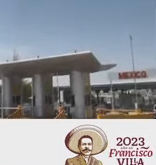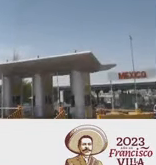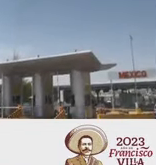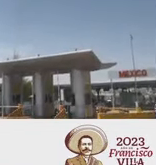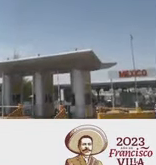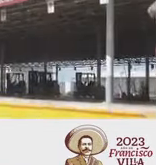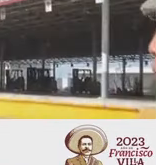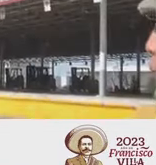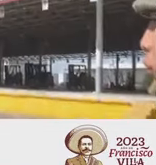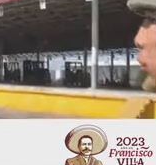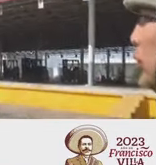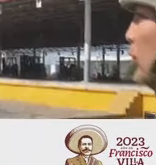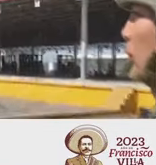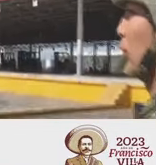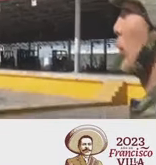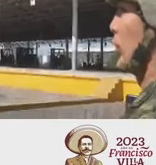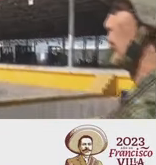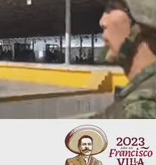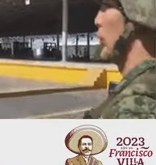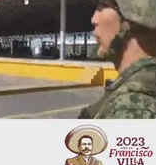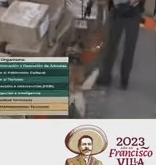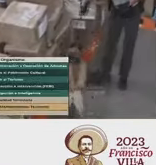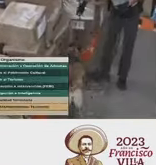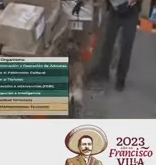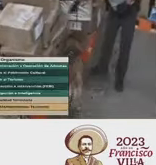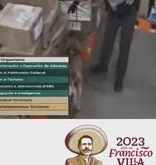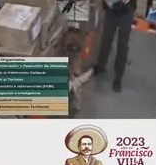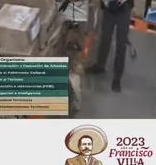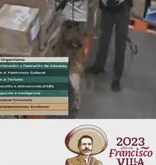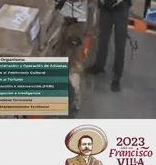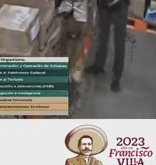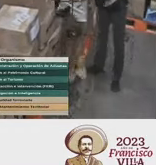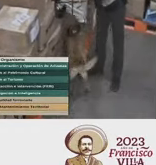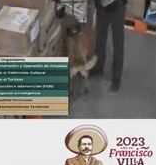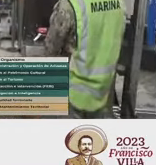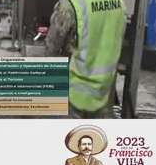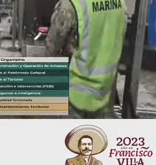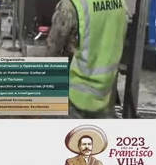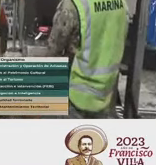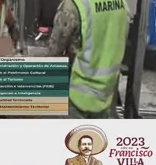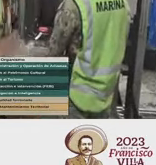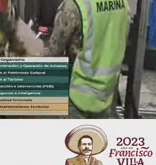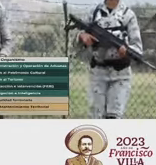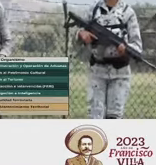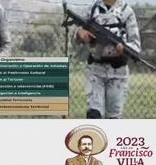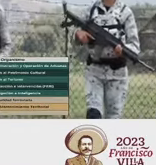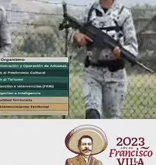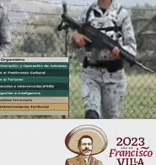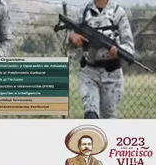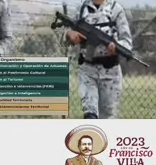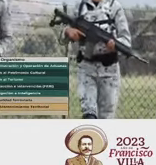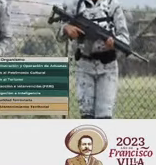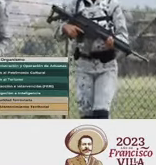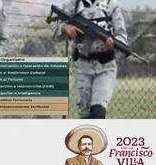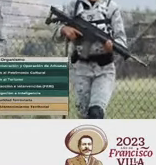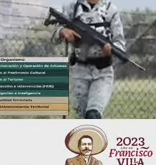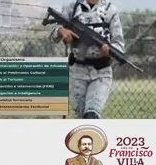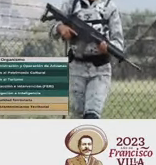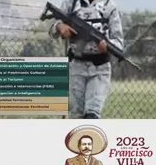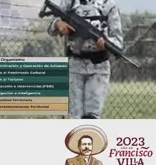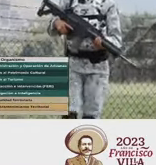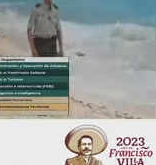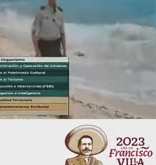organismos que tienen una función específica. Se crearon en enero del 22 el Batallón de